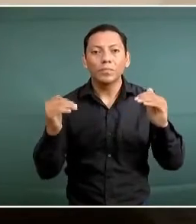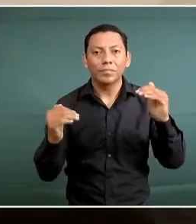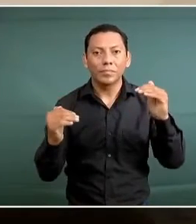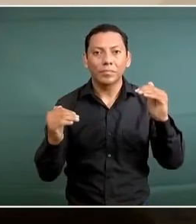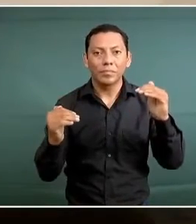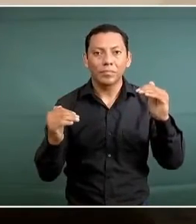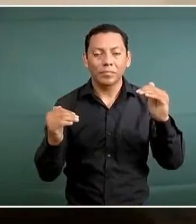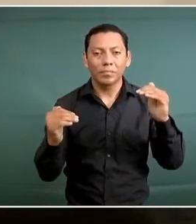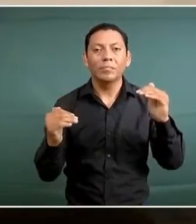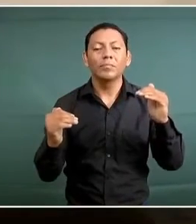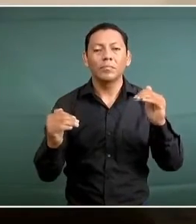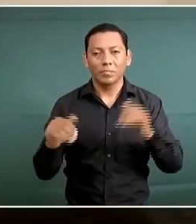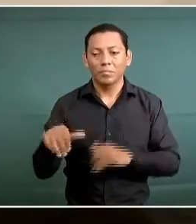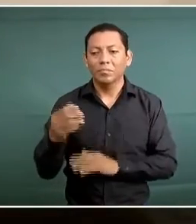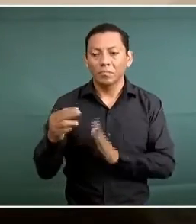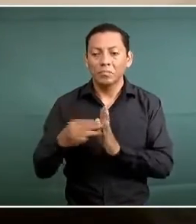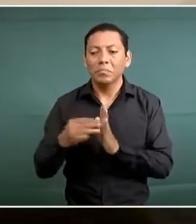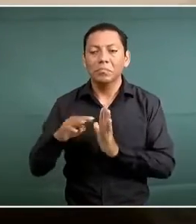fallecidos